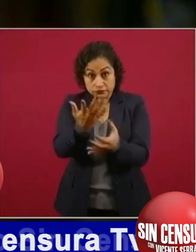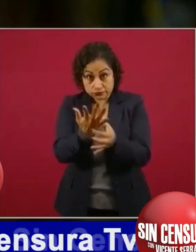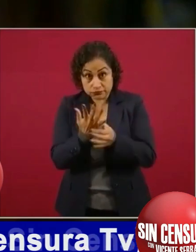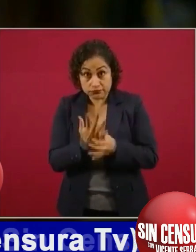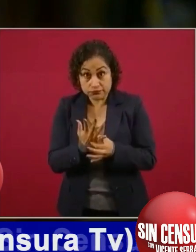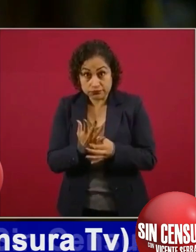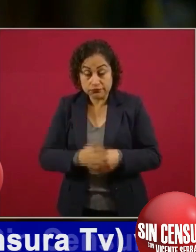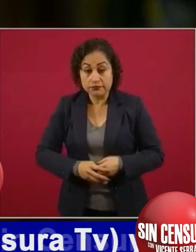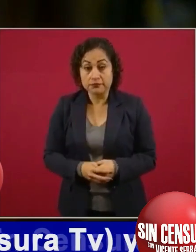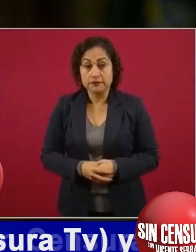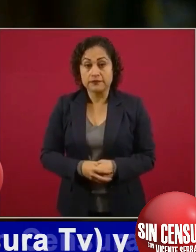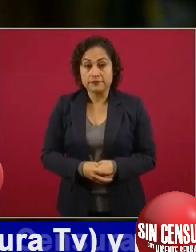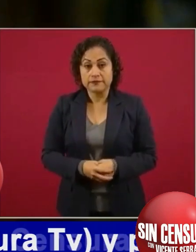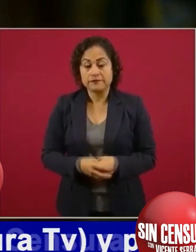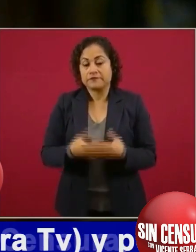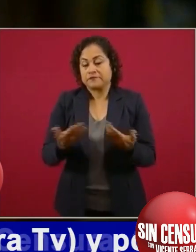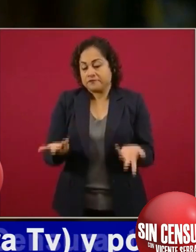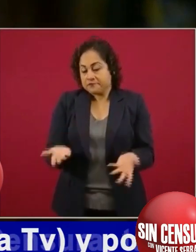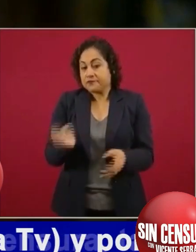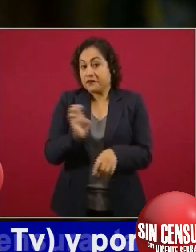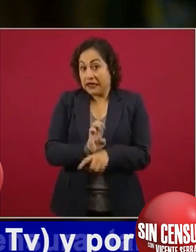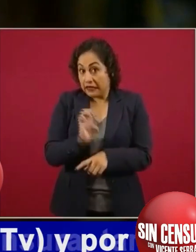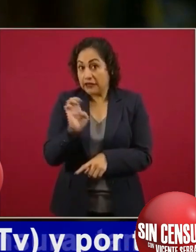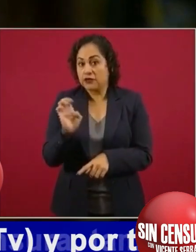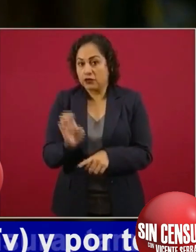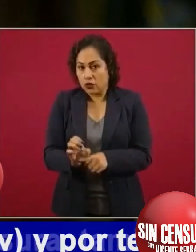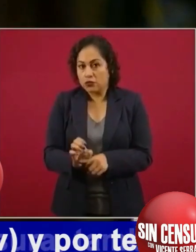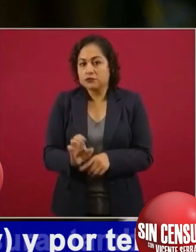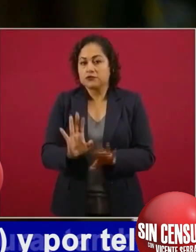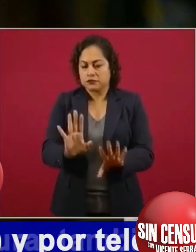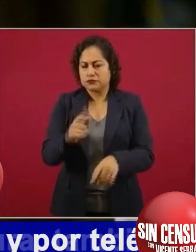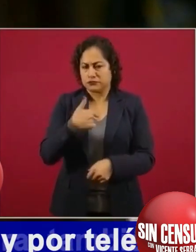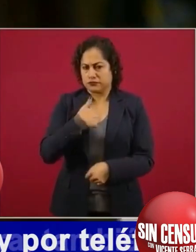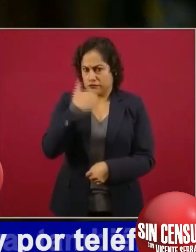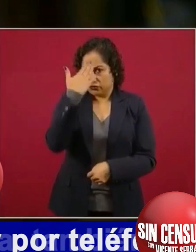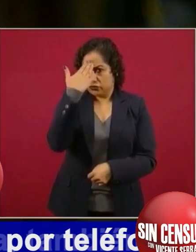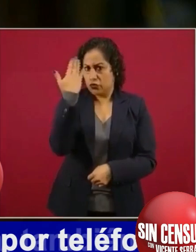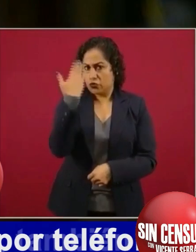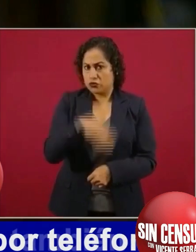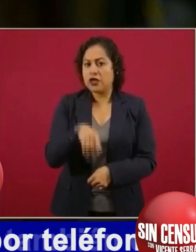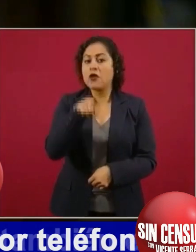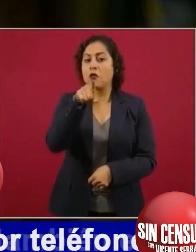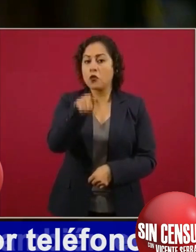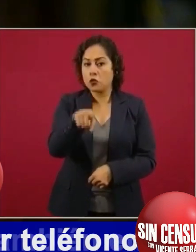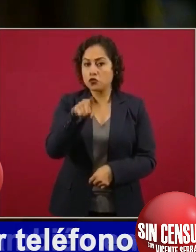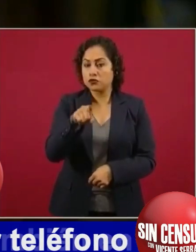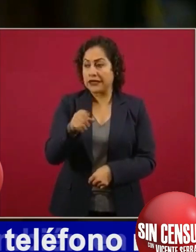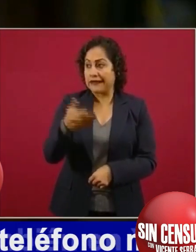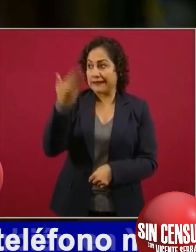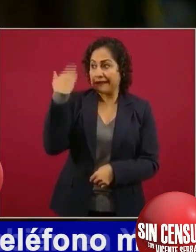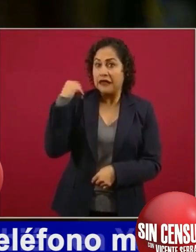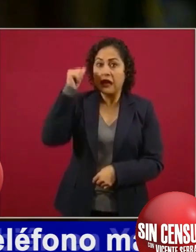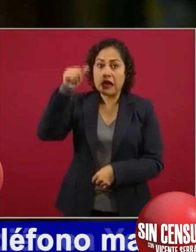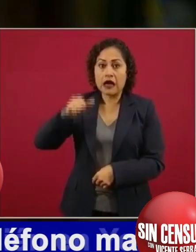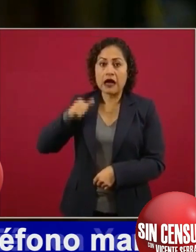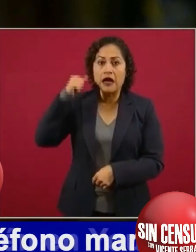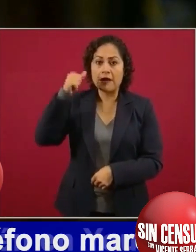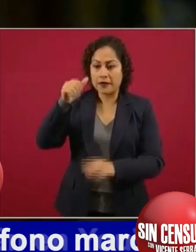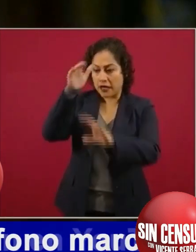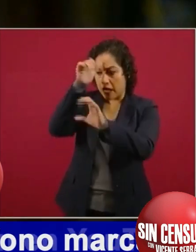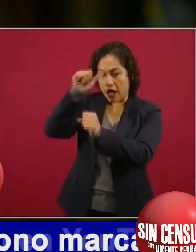Entonces, también sé que de acuerdo al acuerdo, que usted firmó un acuerdo en abril pasado,